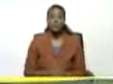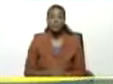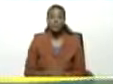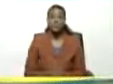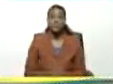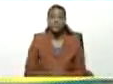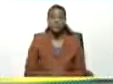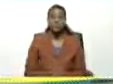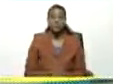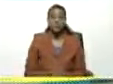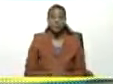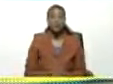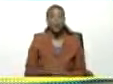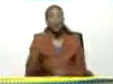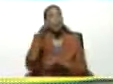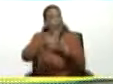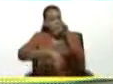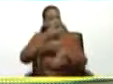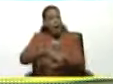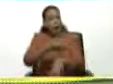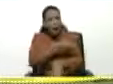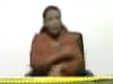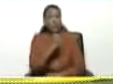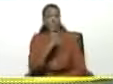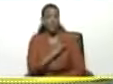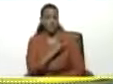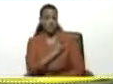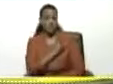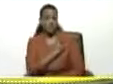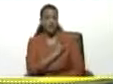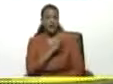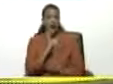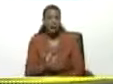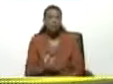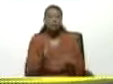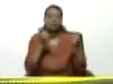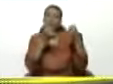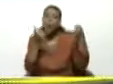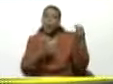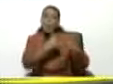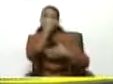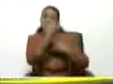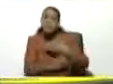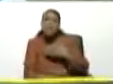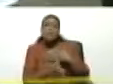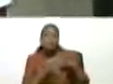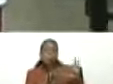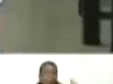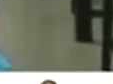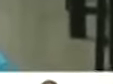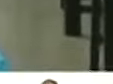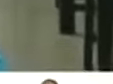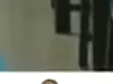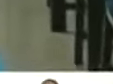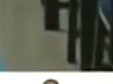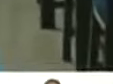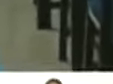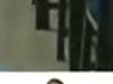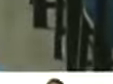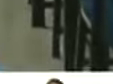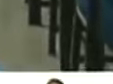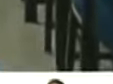Educación Como le decía nuestra universidad es una universidad alineada al proyecto revolucionario y bolivariano que usted